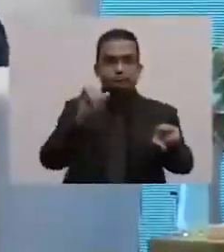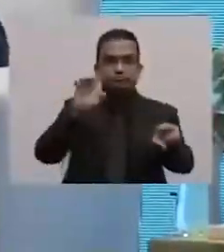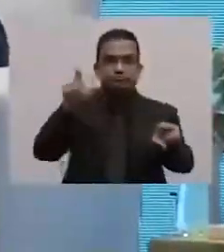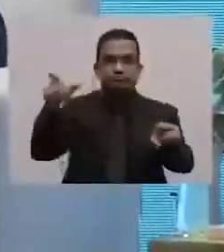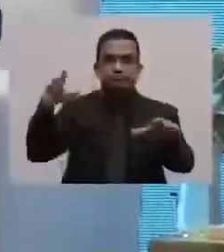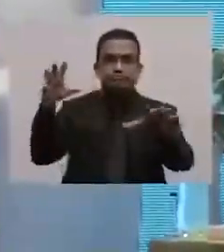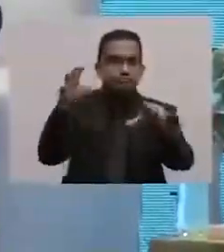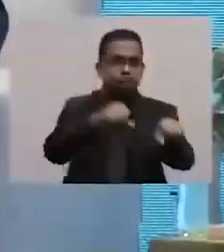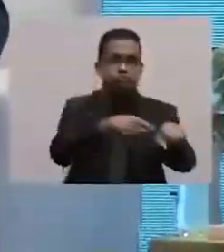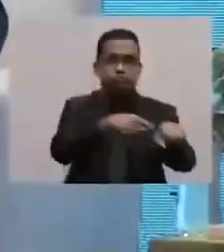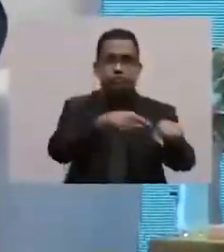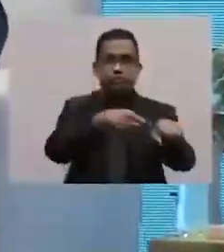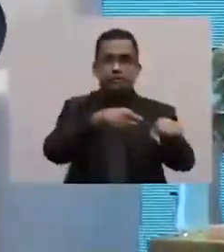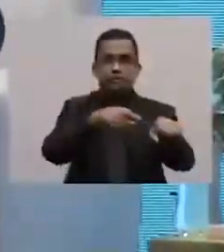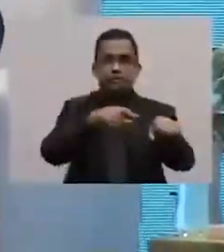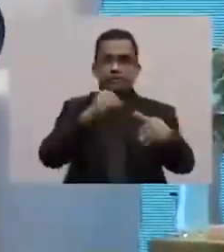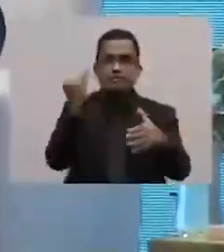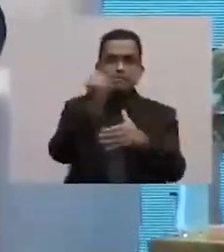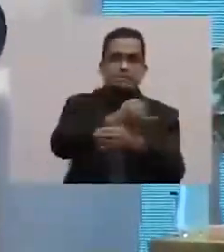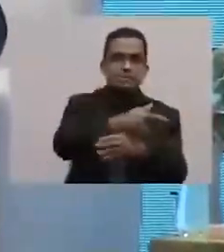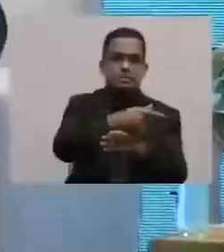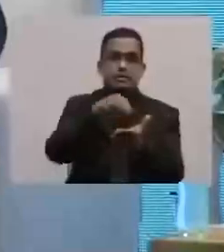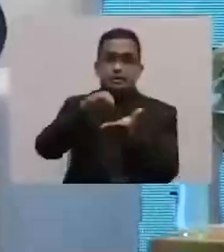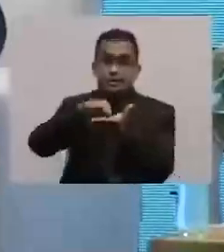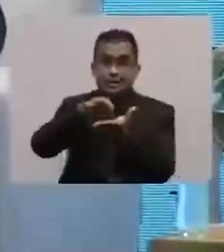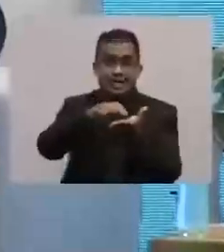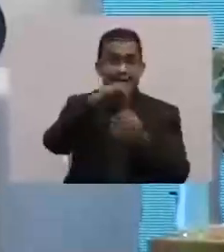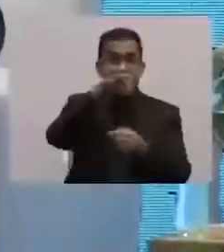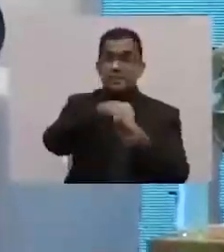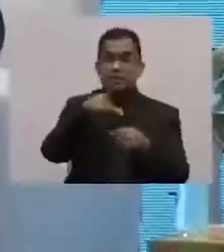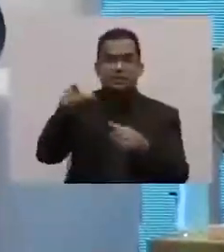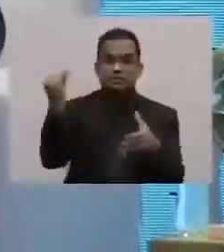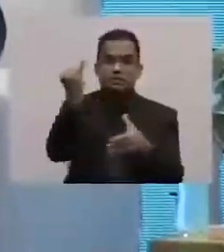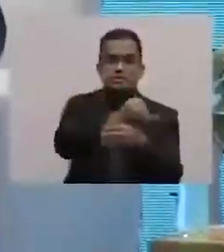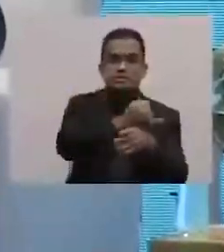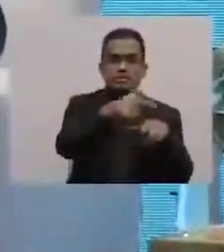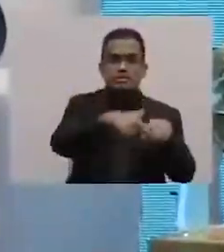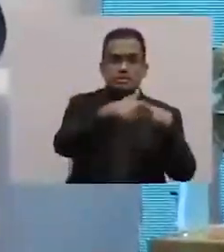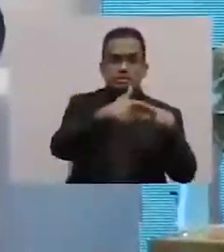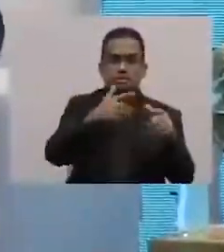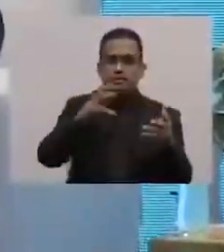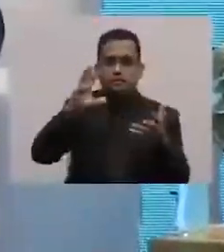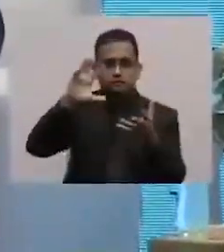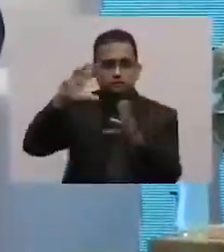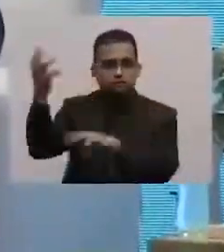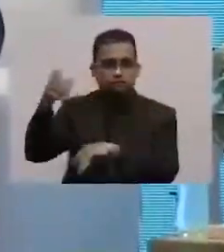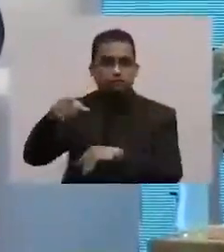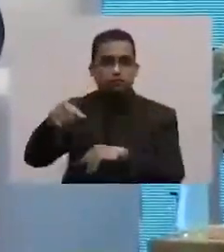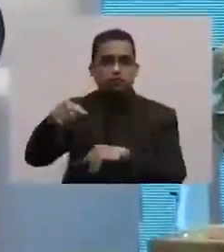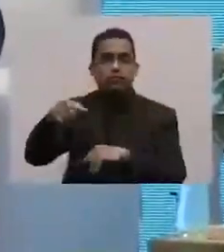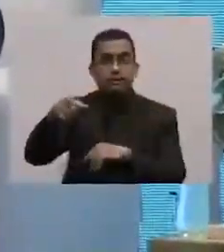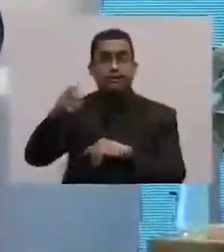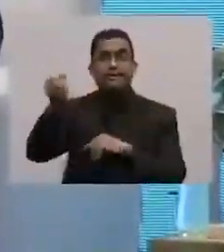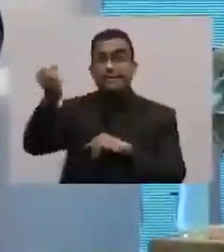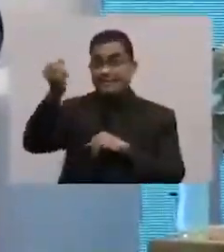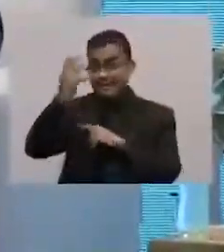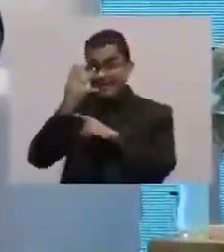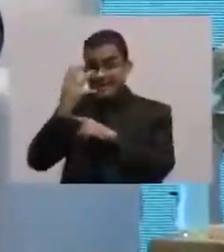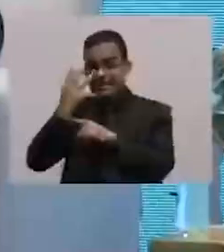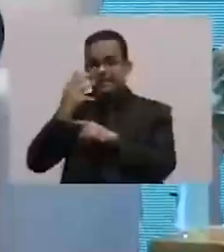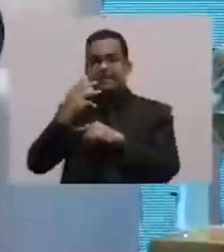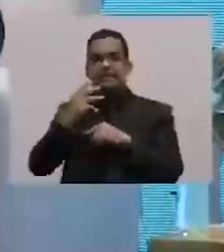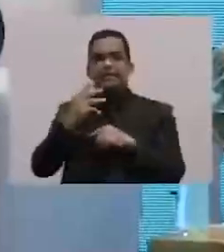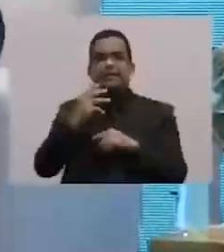Electoral e interrumpir el conteo de los votos. Ante esa circunstancia, Juan